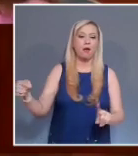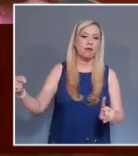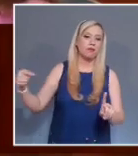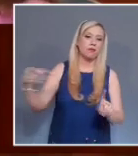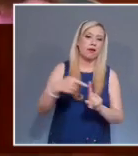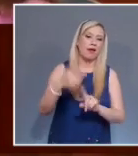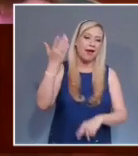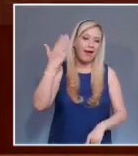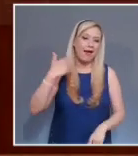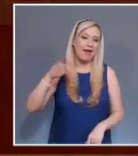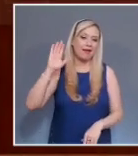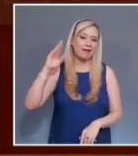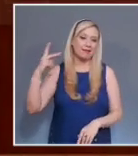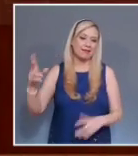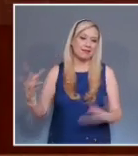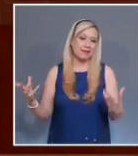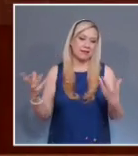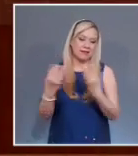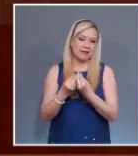precandidata.